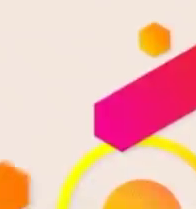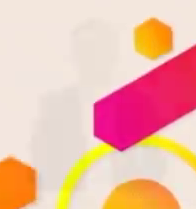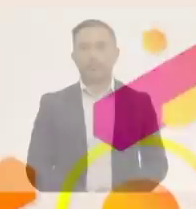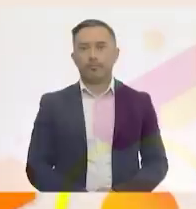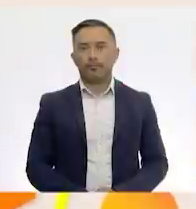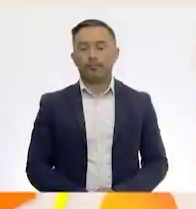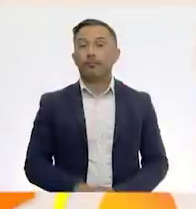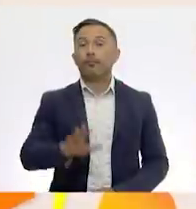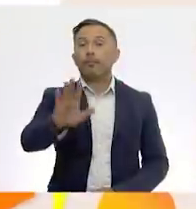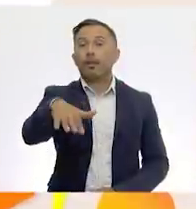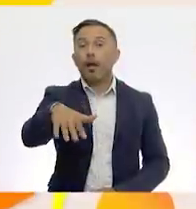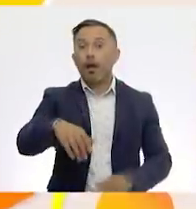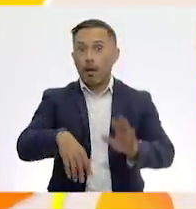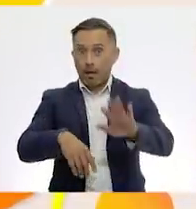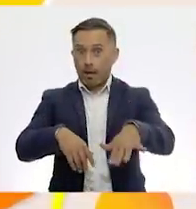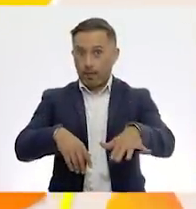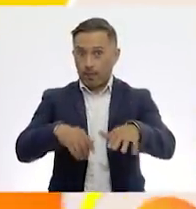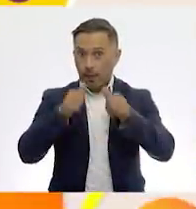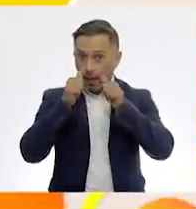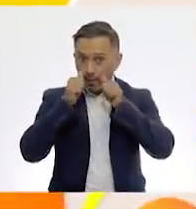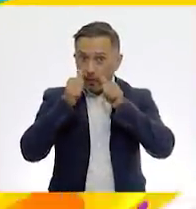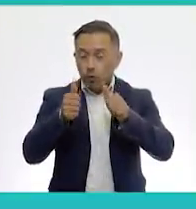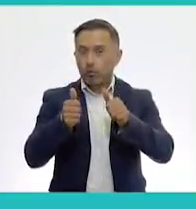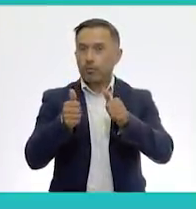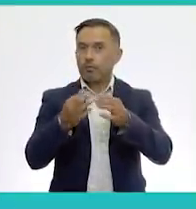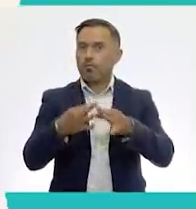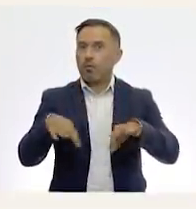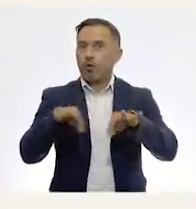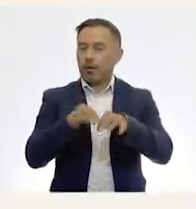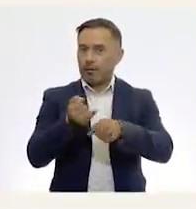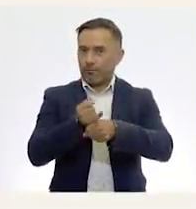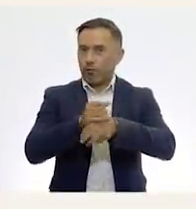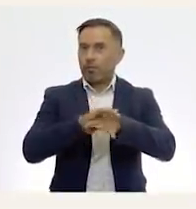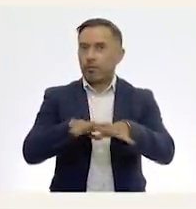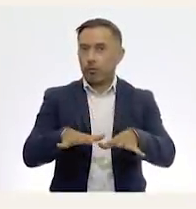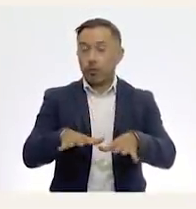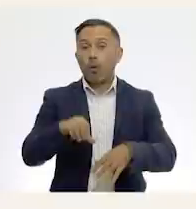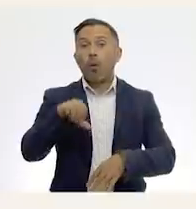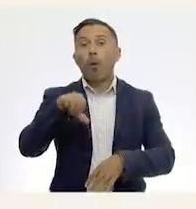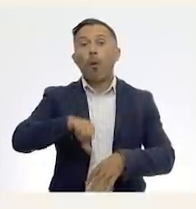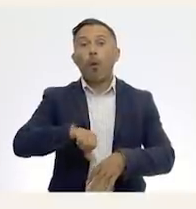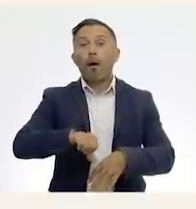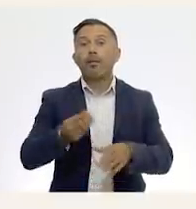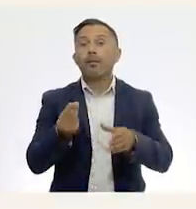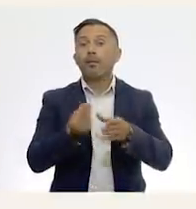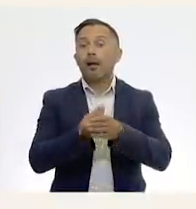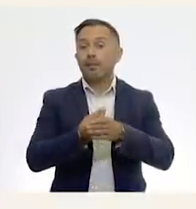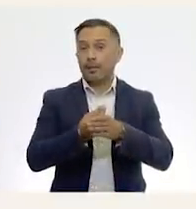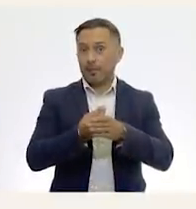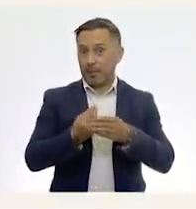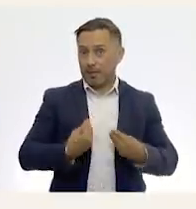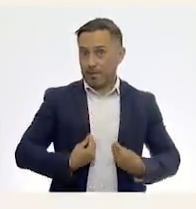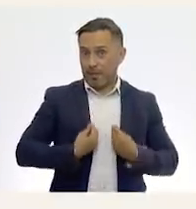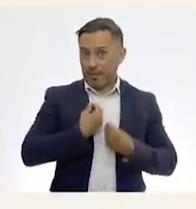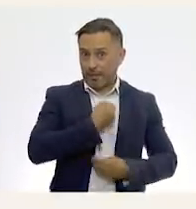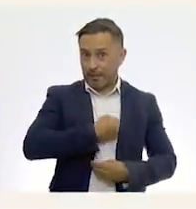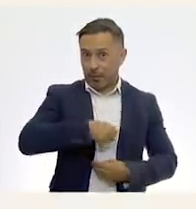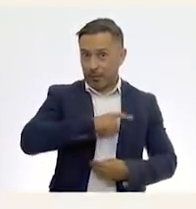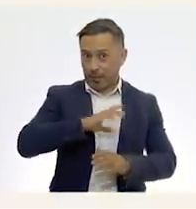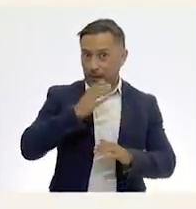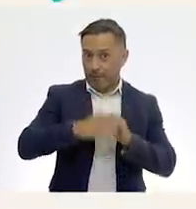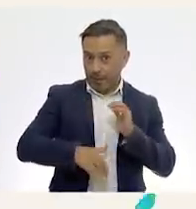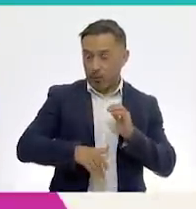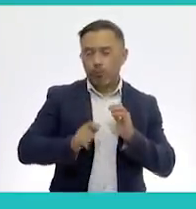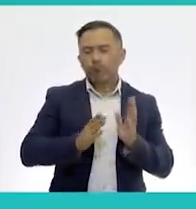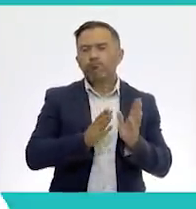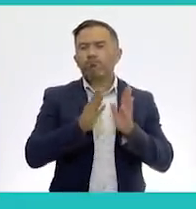Atención, atención. Información importante. Hoy, después de tu clase de vida saludable, aprenderemos a trabajar por